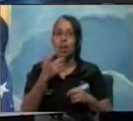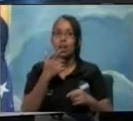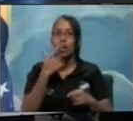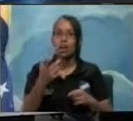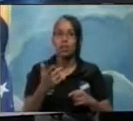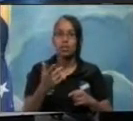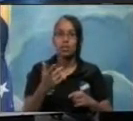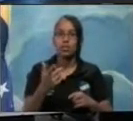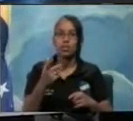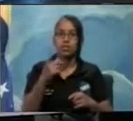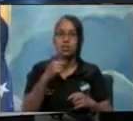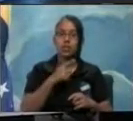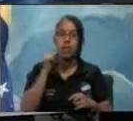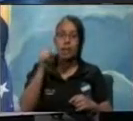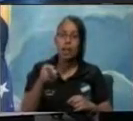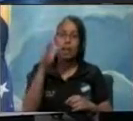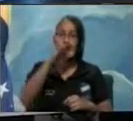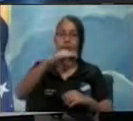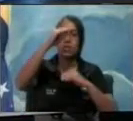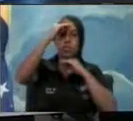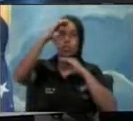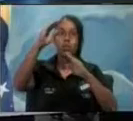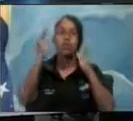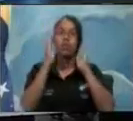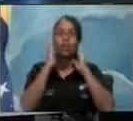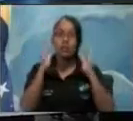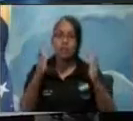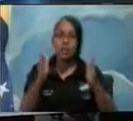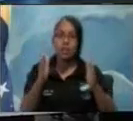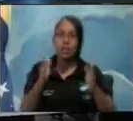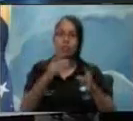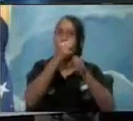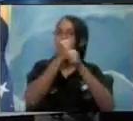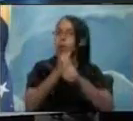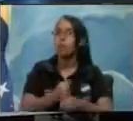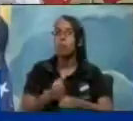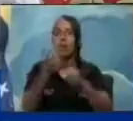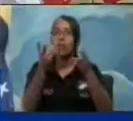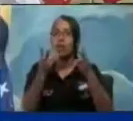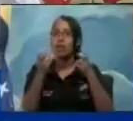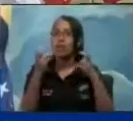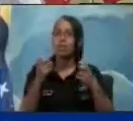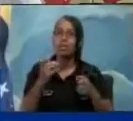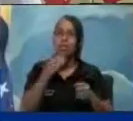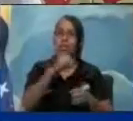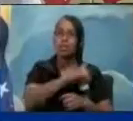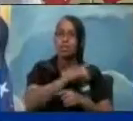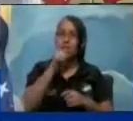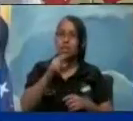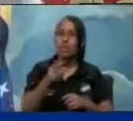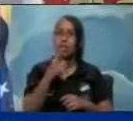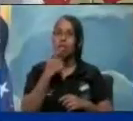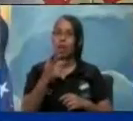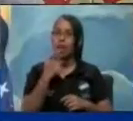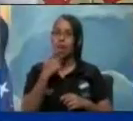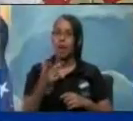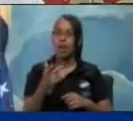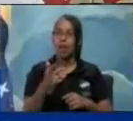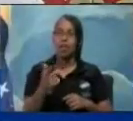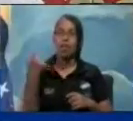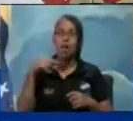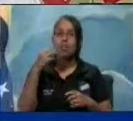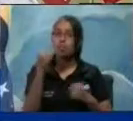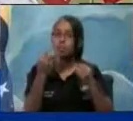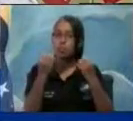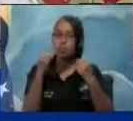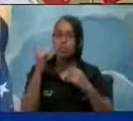Recibir de ellos algo. Él estuvo atento, esperando recibir de ellos algo. Hay mucha